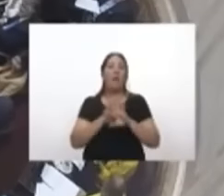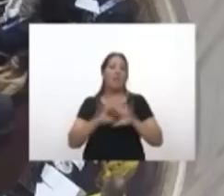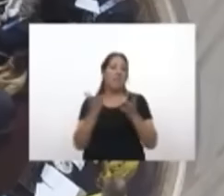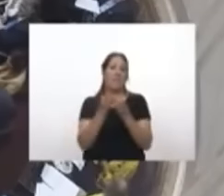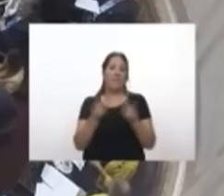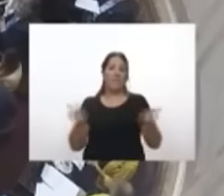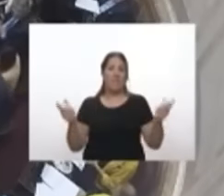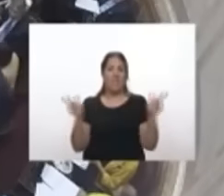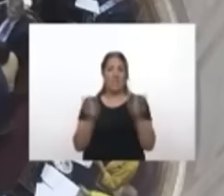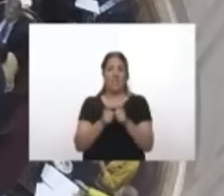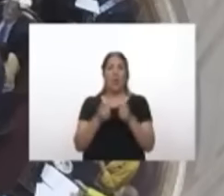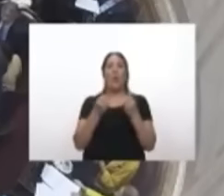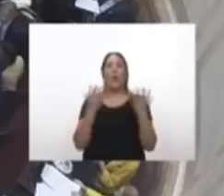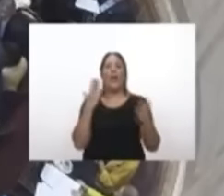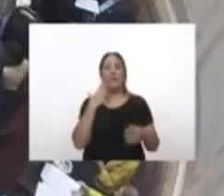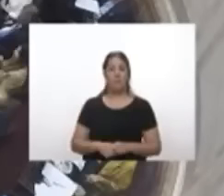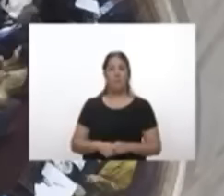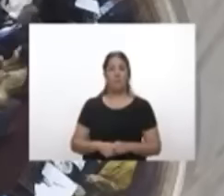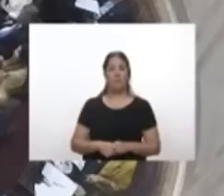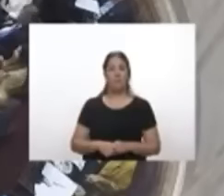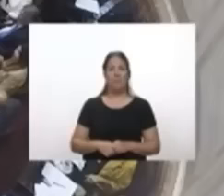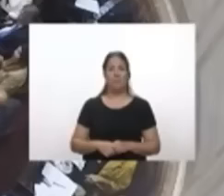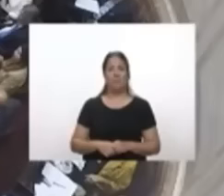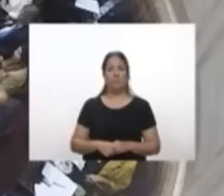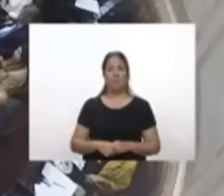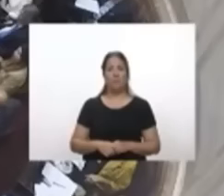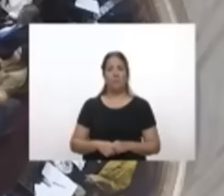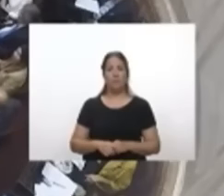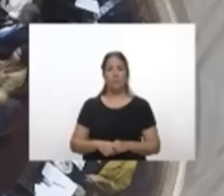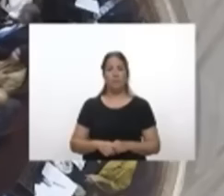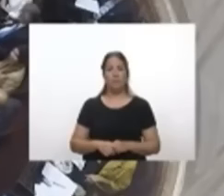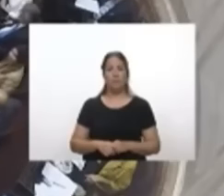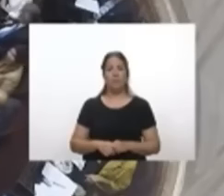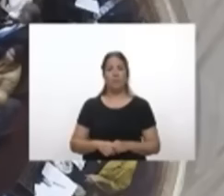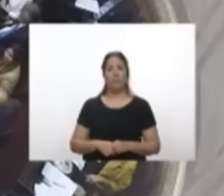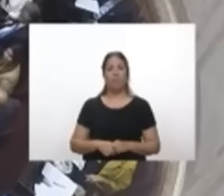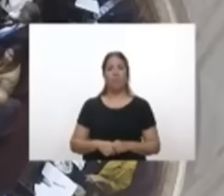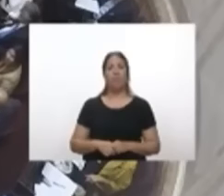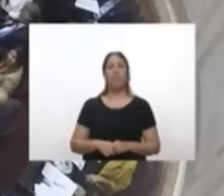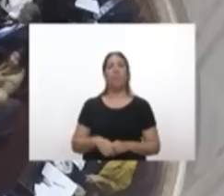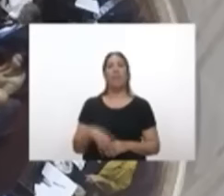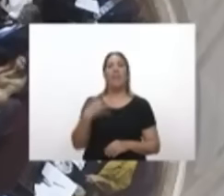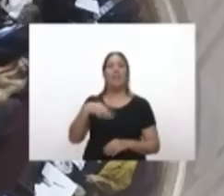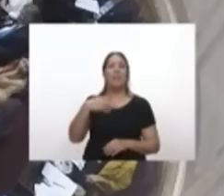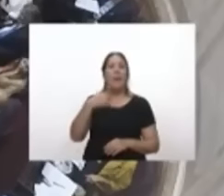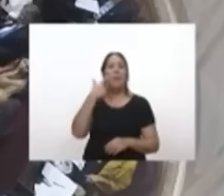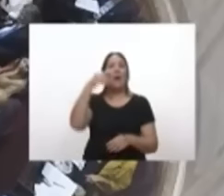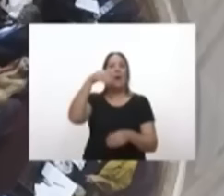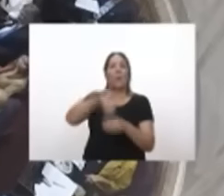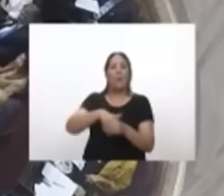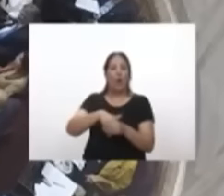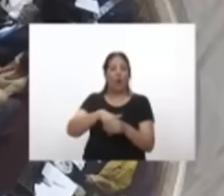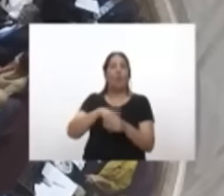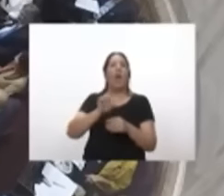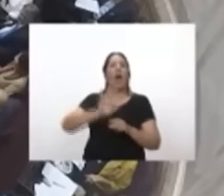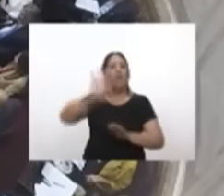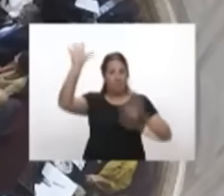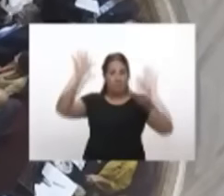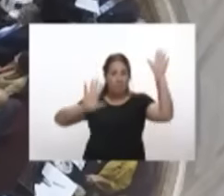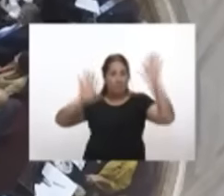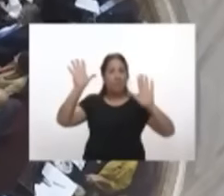votar esto, el aumento de las dietas de los senadores que generó tanto escándalo, se hizo de forma particular, es decir, a